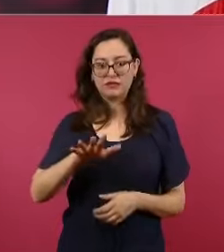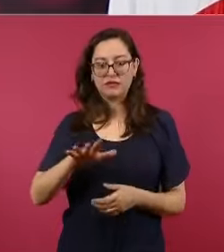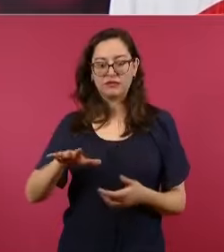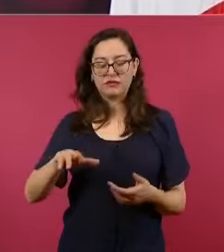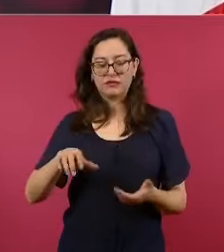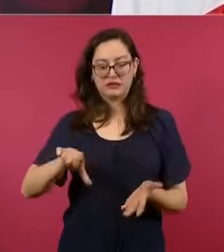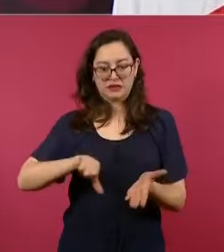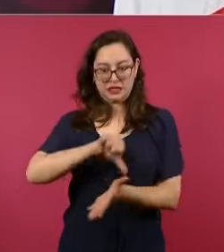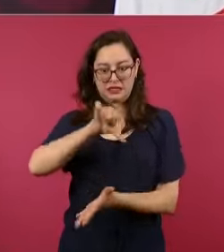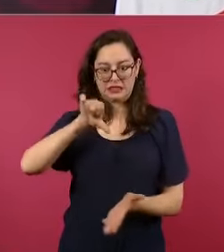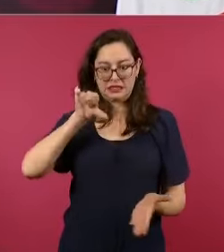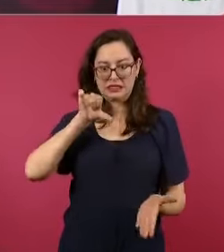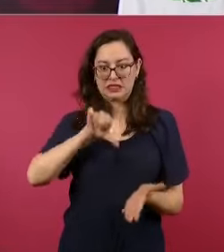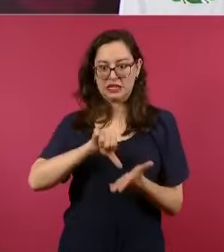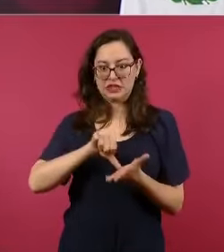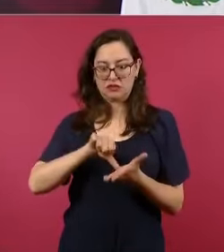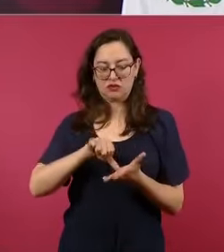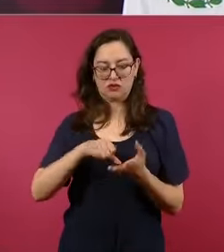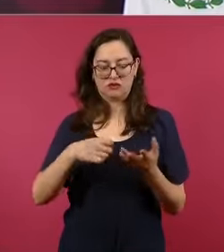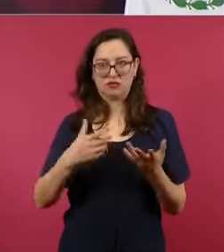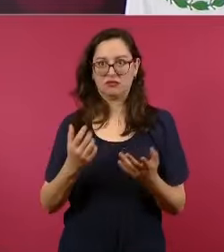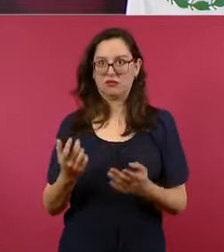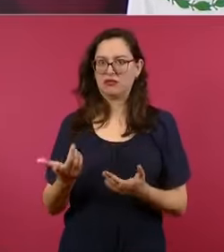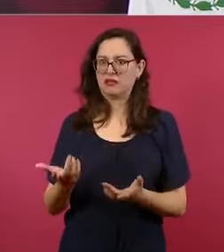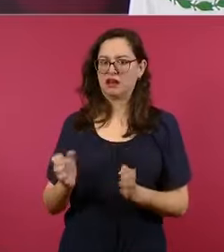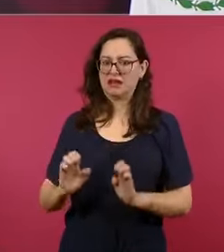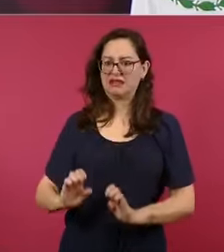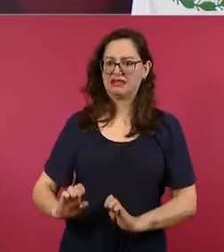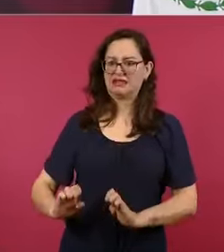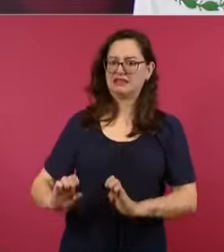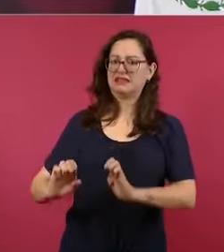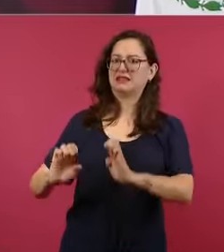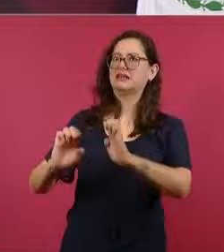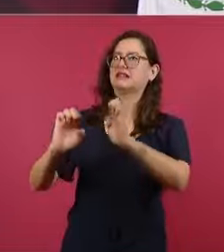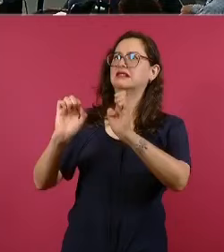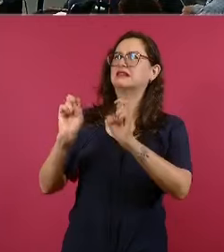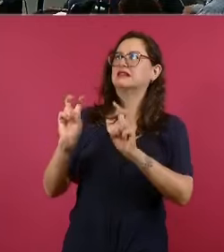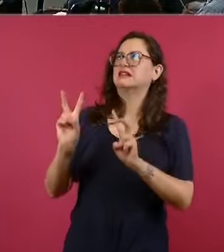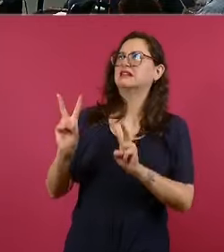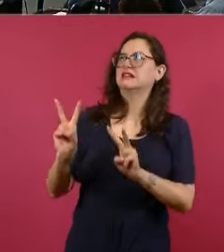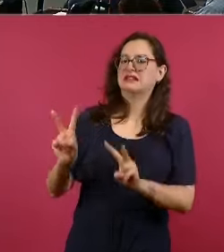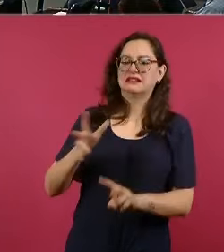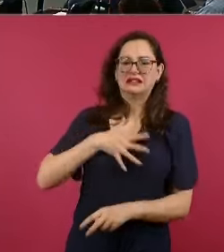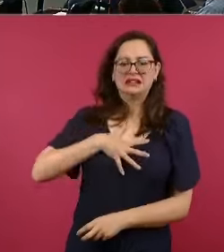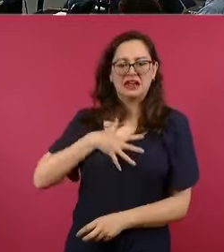centro histórico pon la foto de la defesa